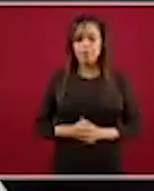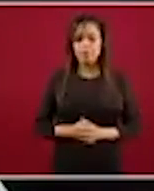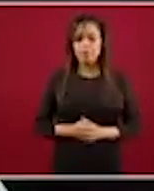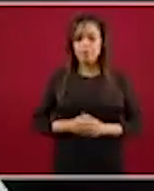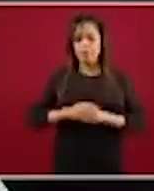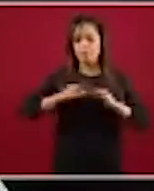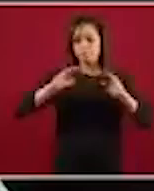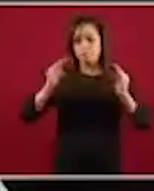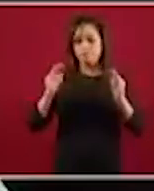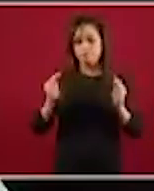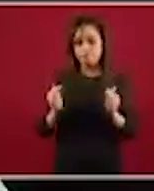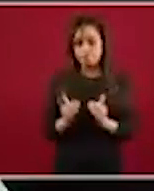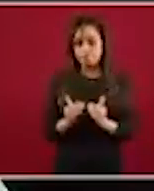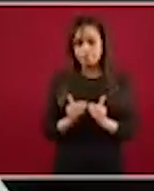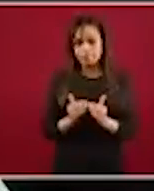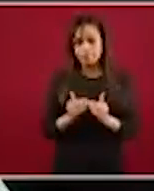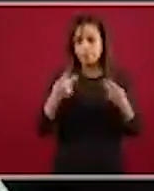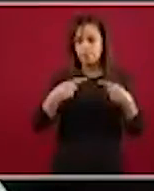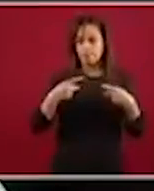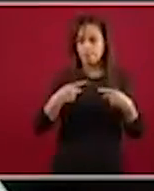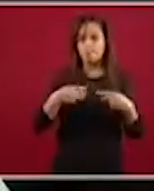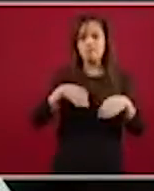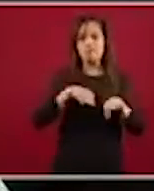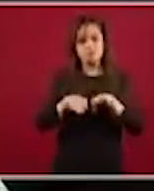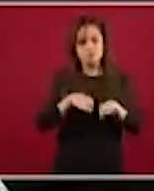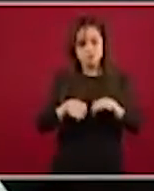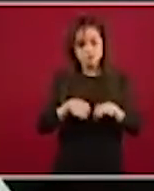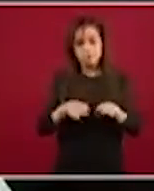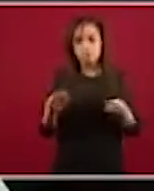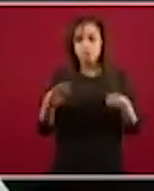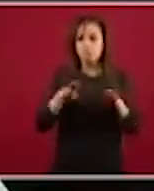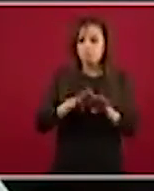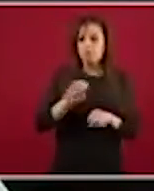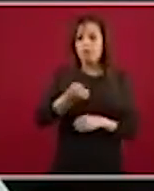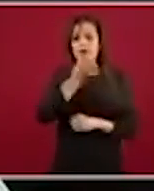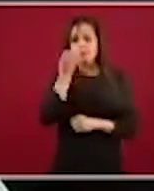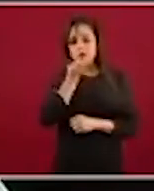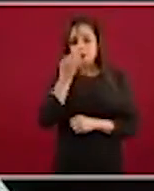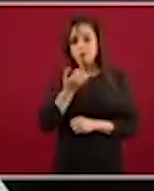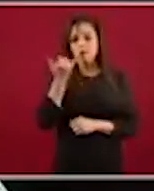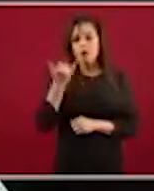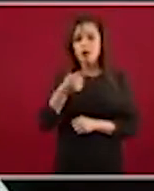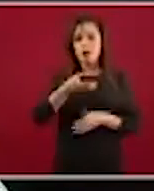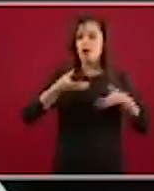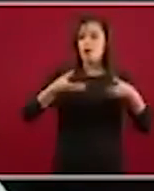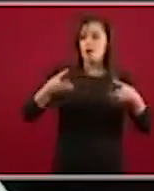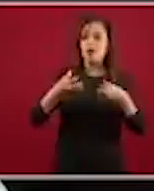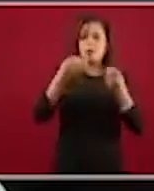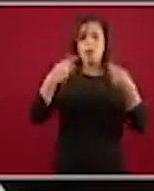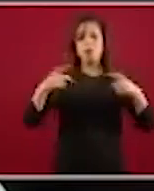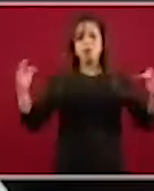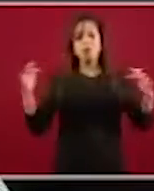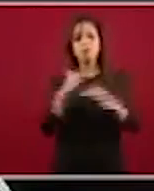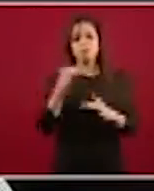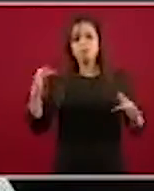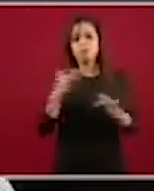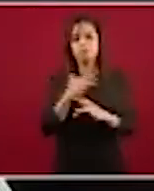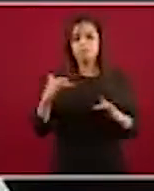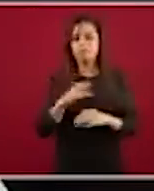está prevista hasta el 19 de abril próximo sin embargo el lapso puede estar sujeto revisión para su ampliación aseveró